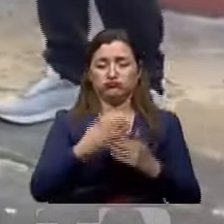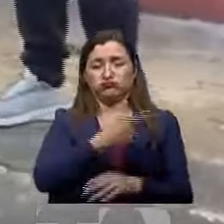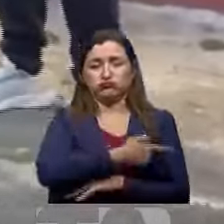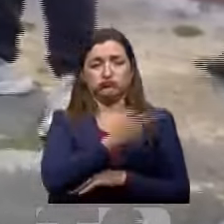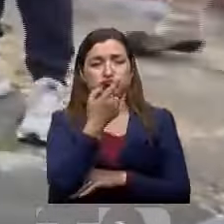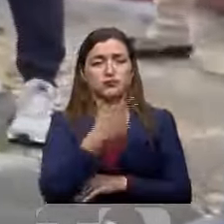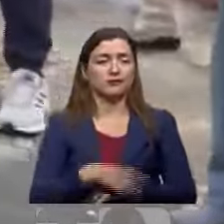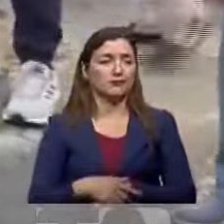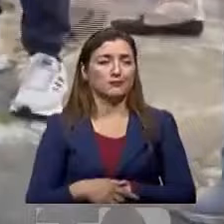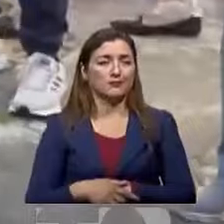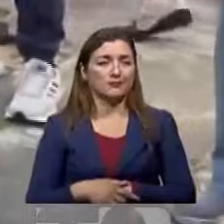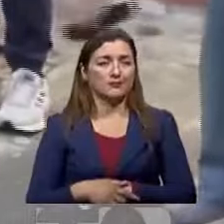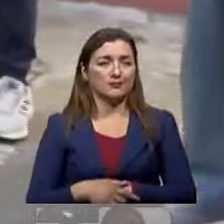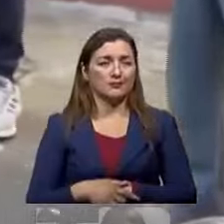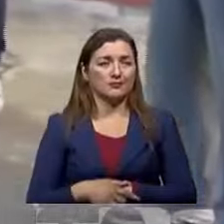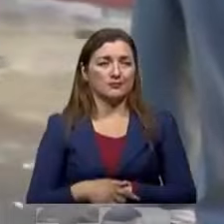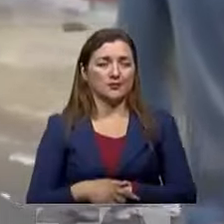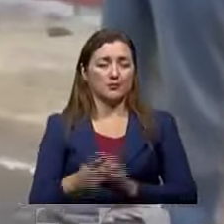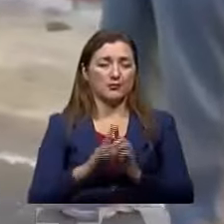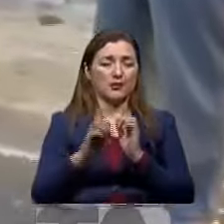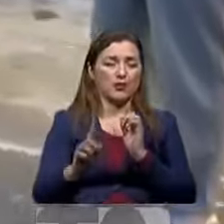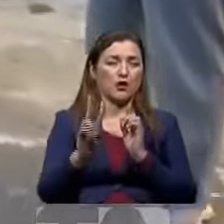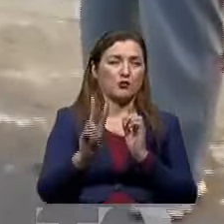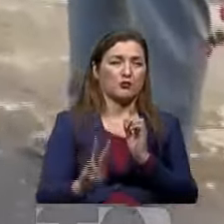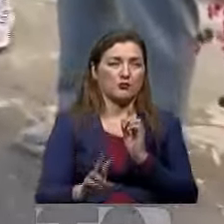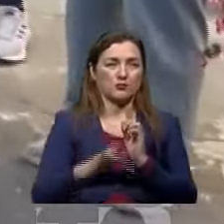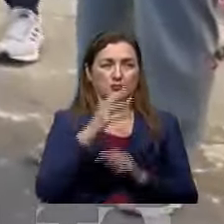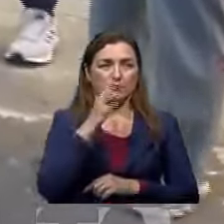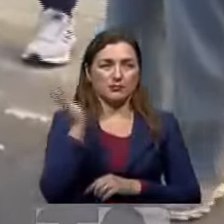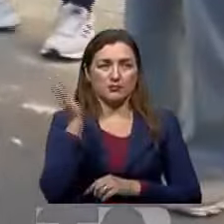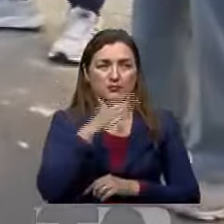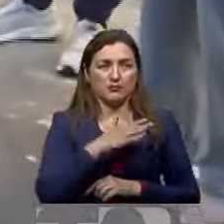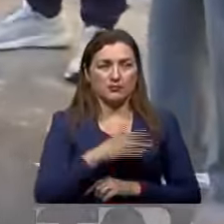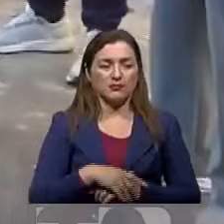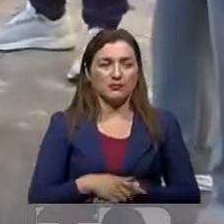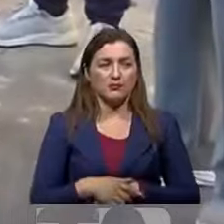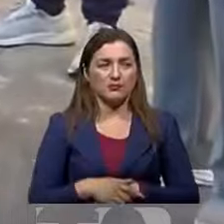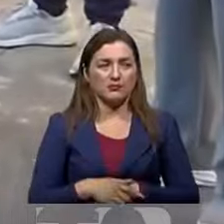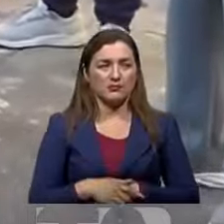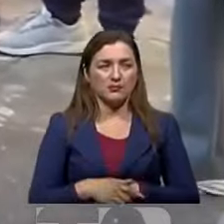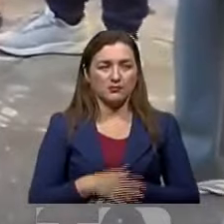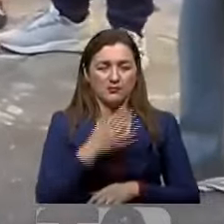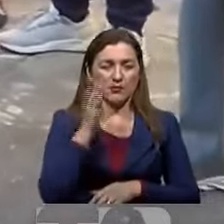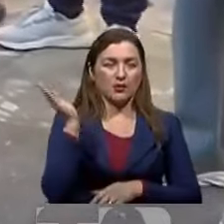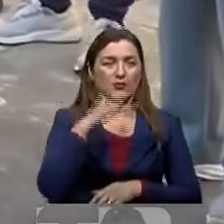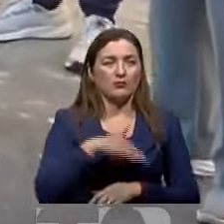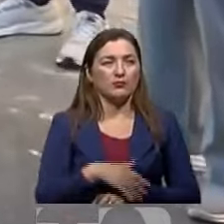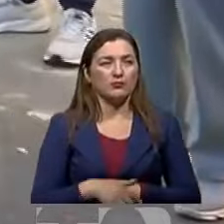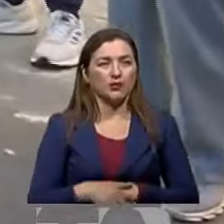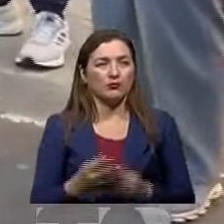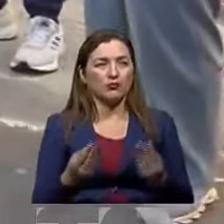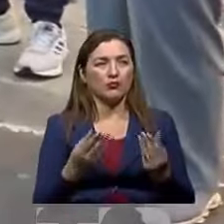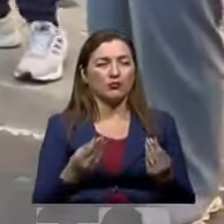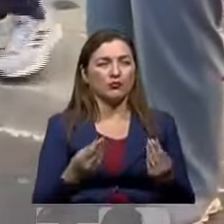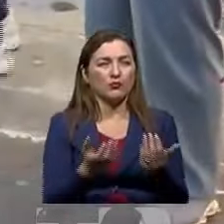constante. Nosotros estamos a unos 2 metros del contenedor y se percibe claramente este mal olor por la cantidad,